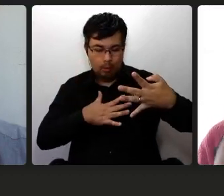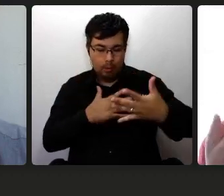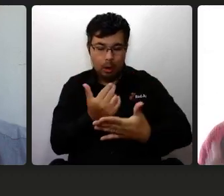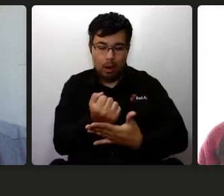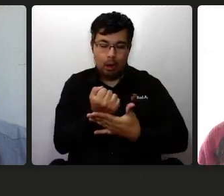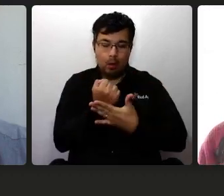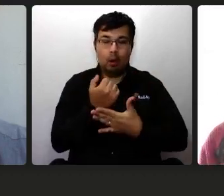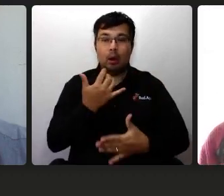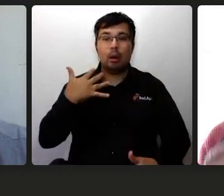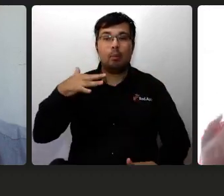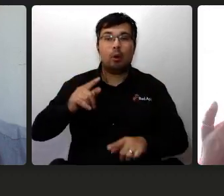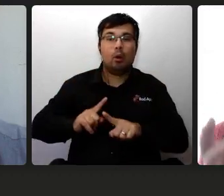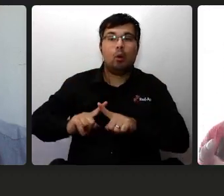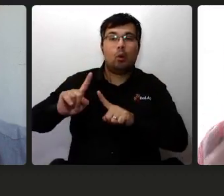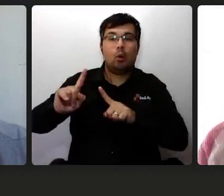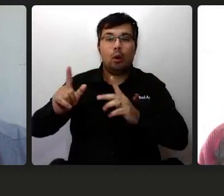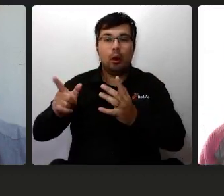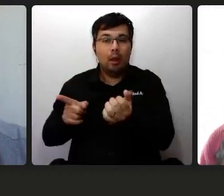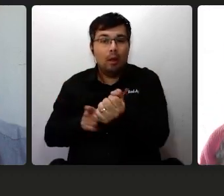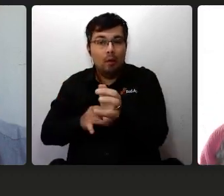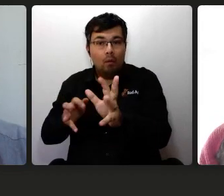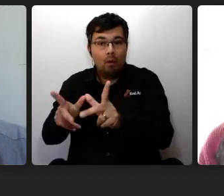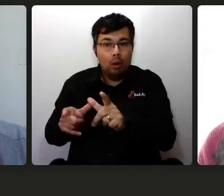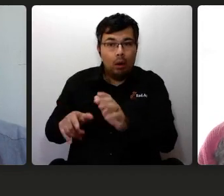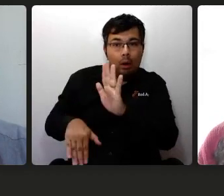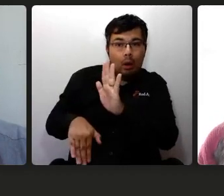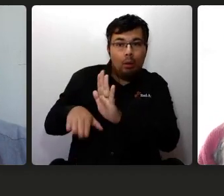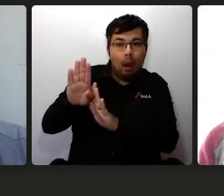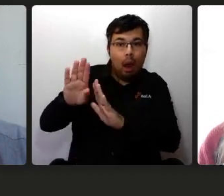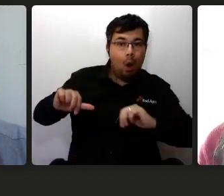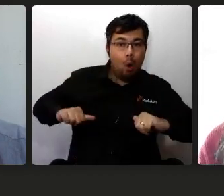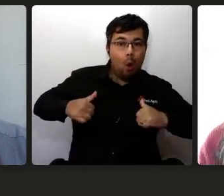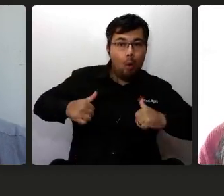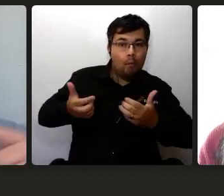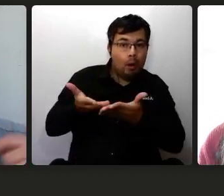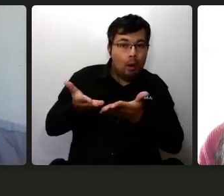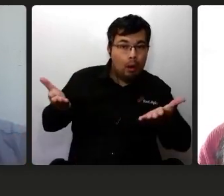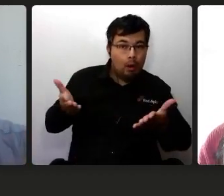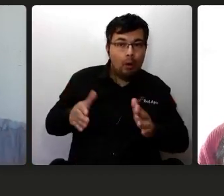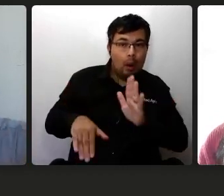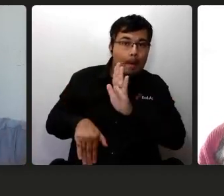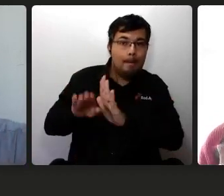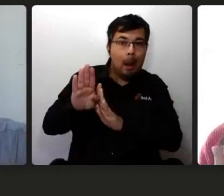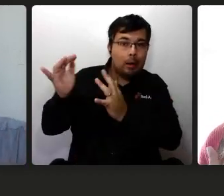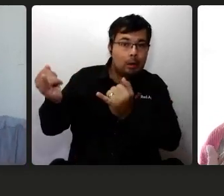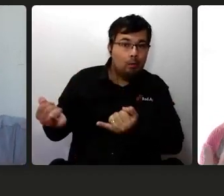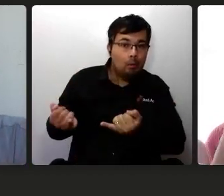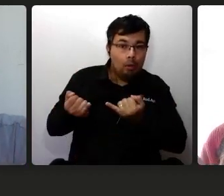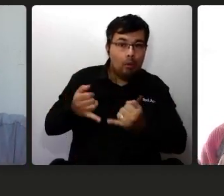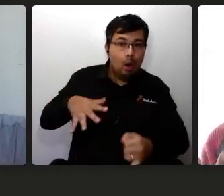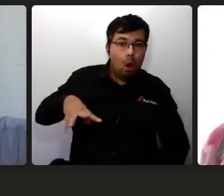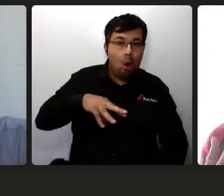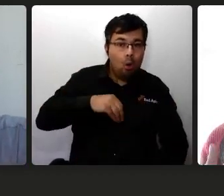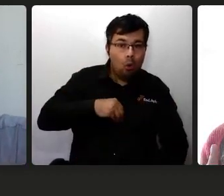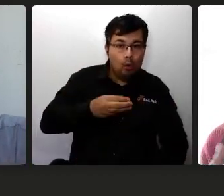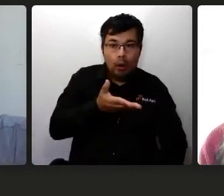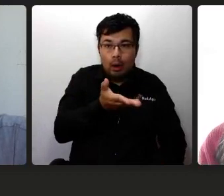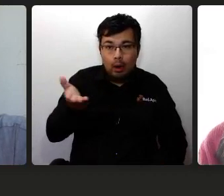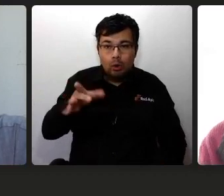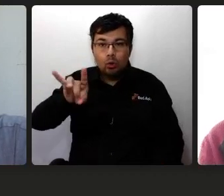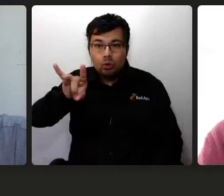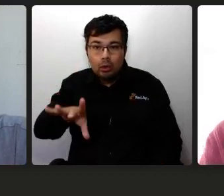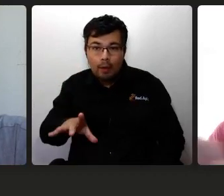mis familiares, los más jóvenes, como dices tú, bueno, tienen mucha más información que nosotros. Nosotros, ellos saben y ellos